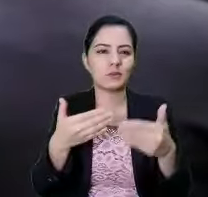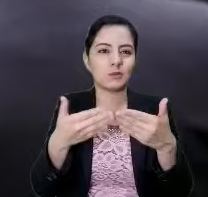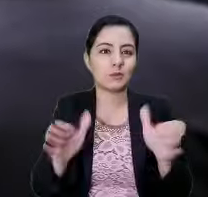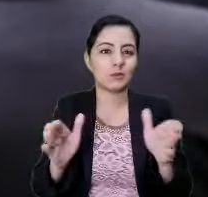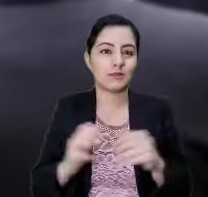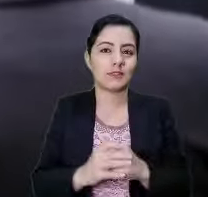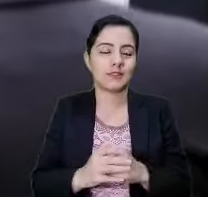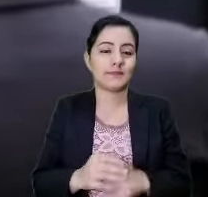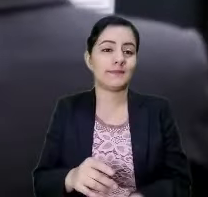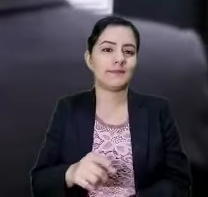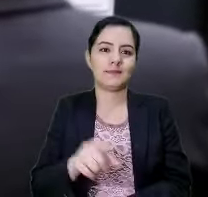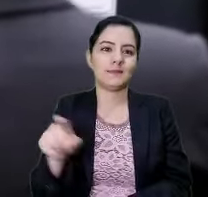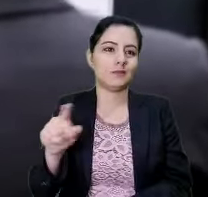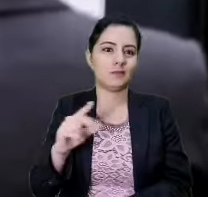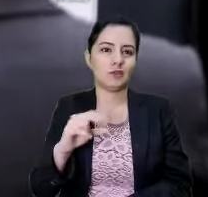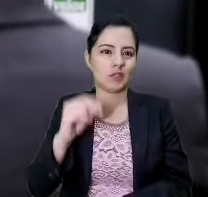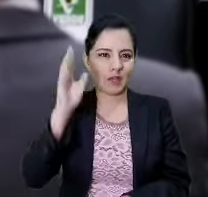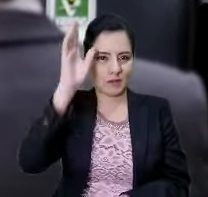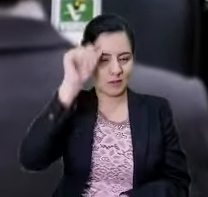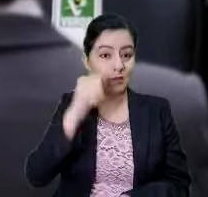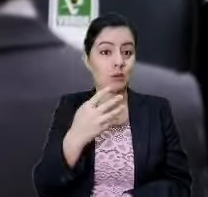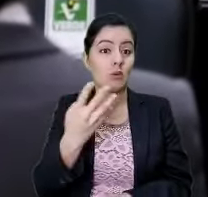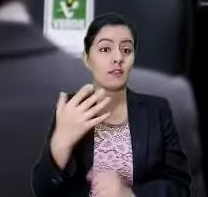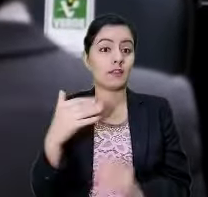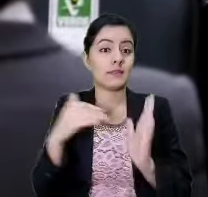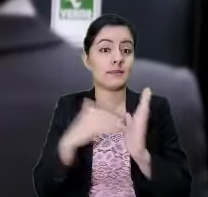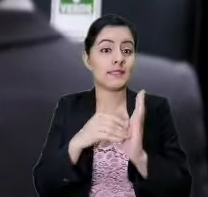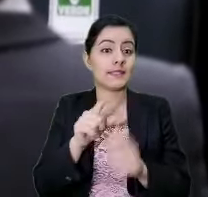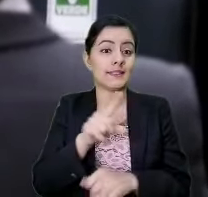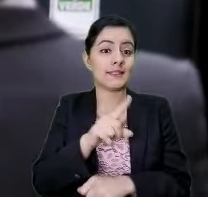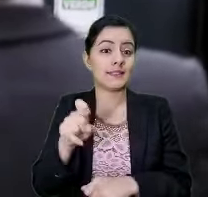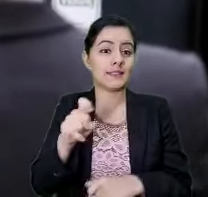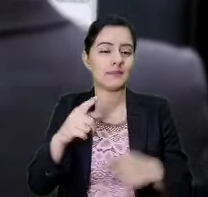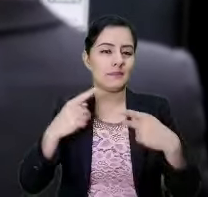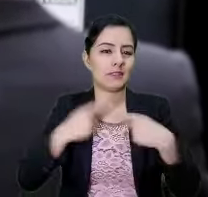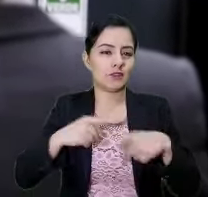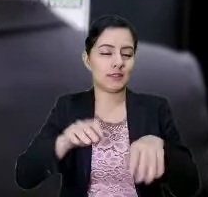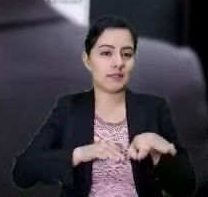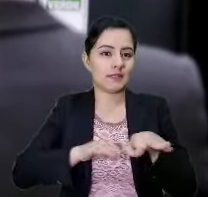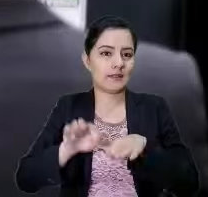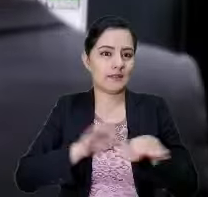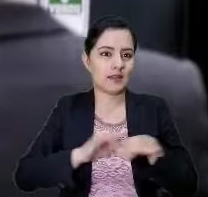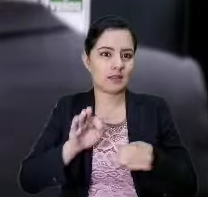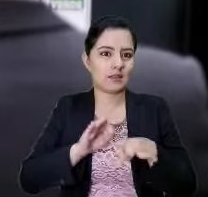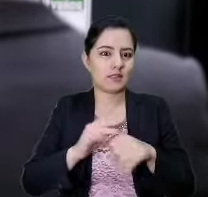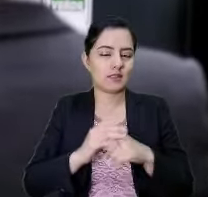4.100 trabajadores hoy exigiendo el cumplimiento,